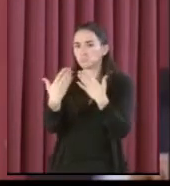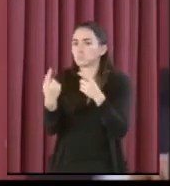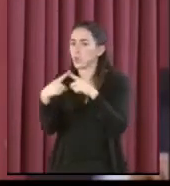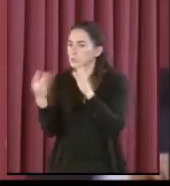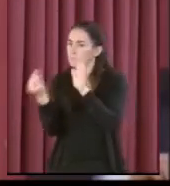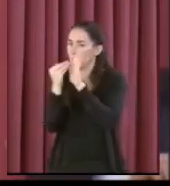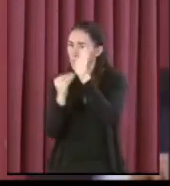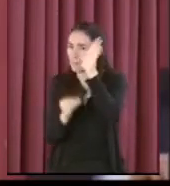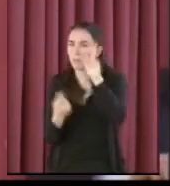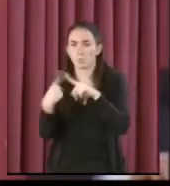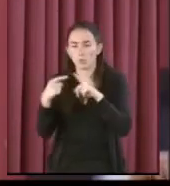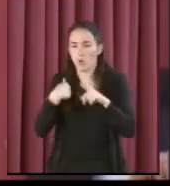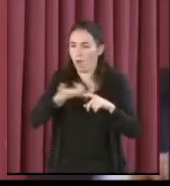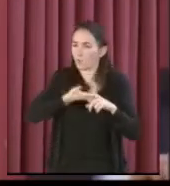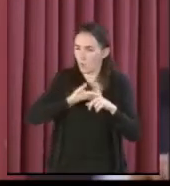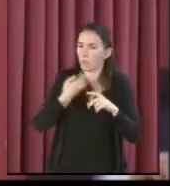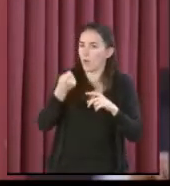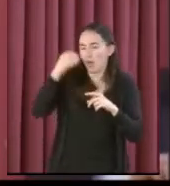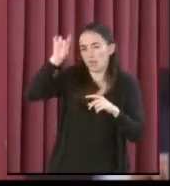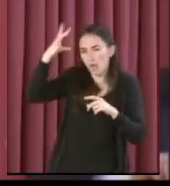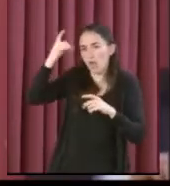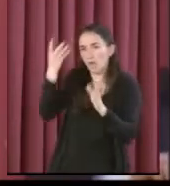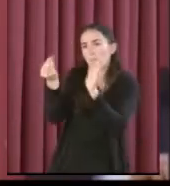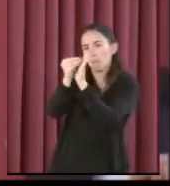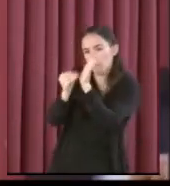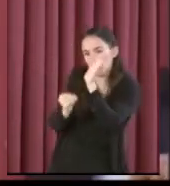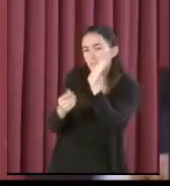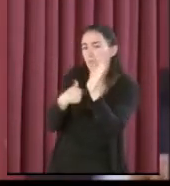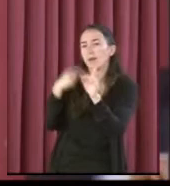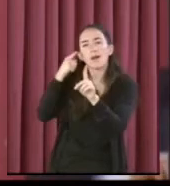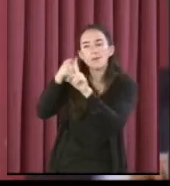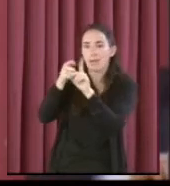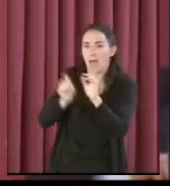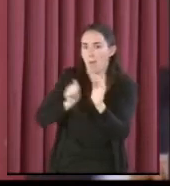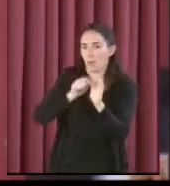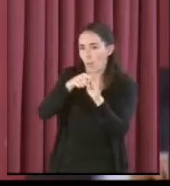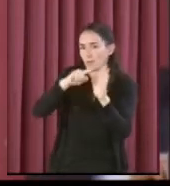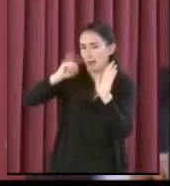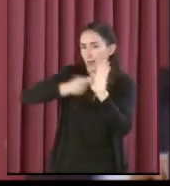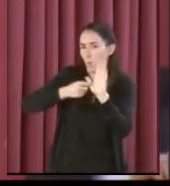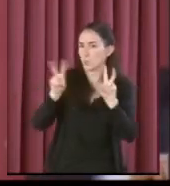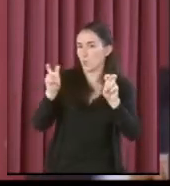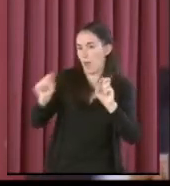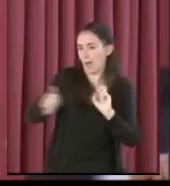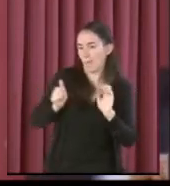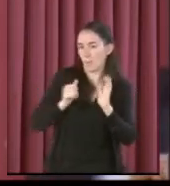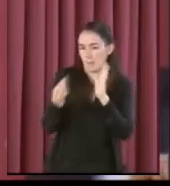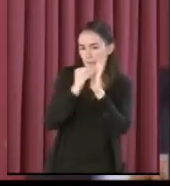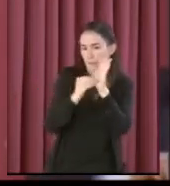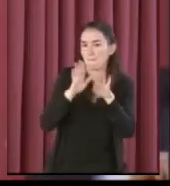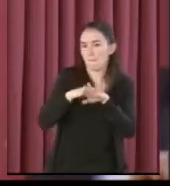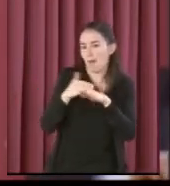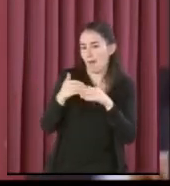alegaciones propuestas por este ayuntamiento, por sus técnicos, con un objetivo, el de aprovechar al máximo su capacidad